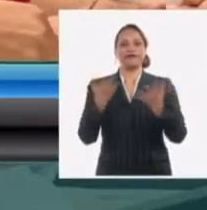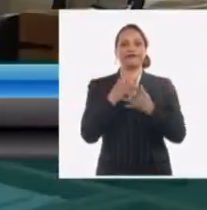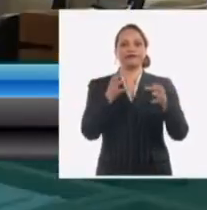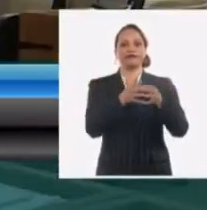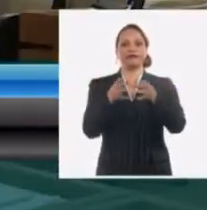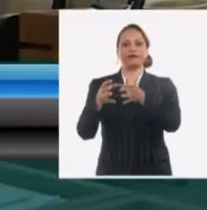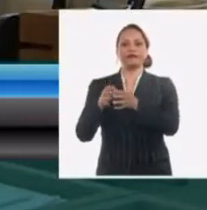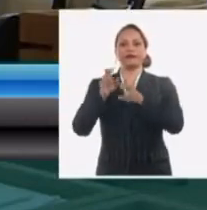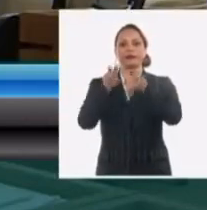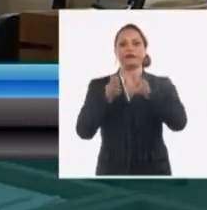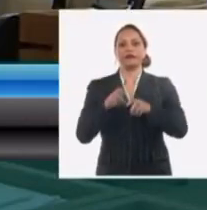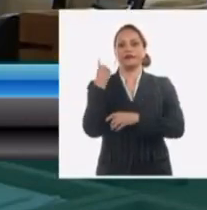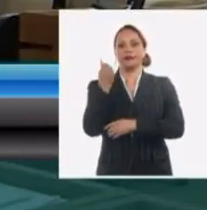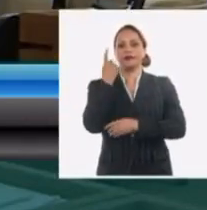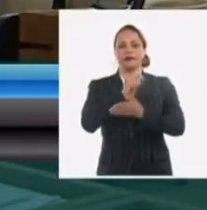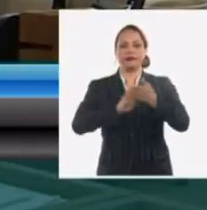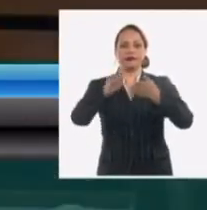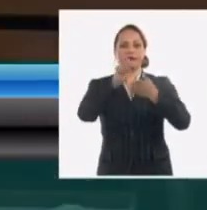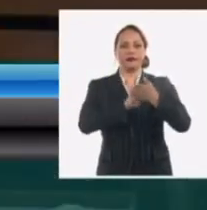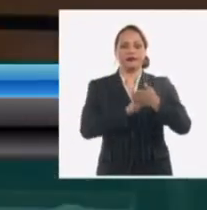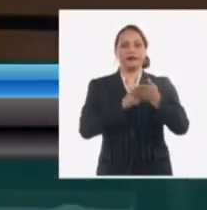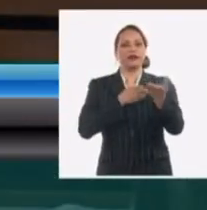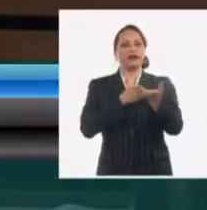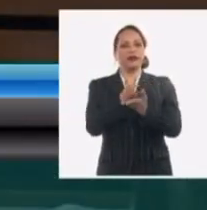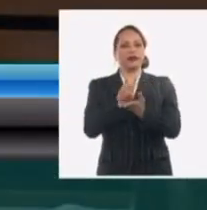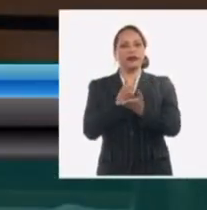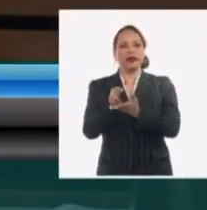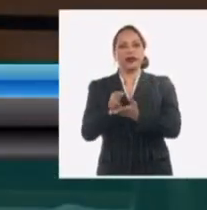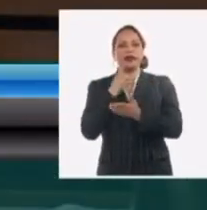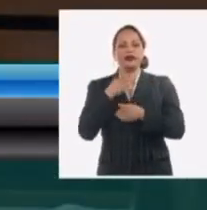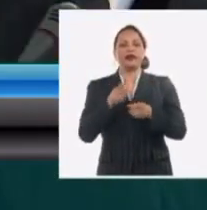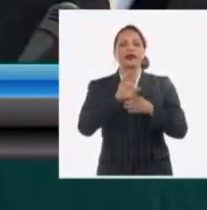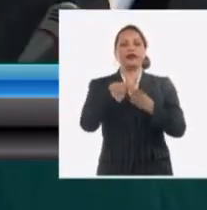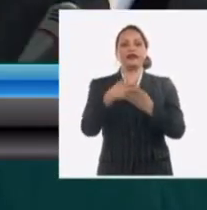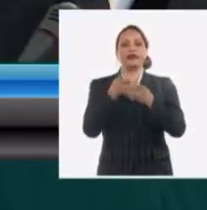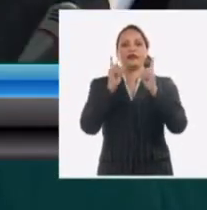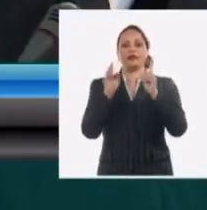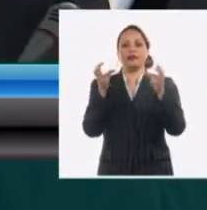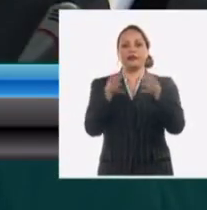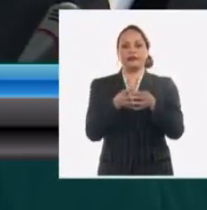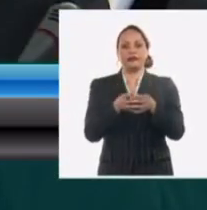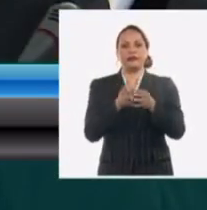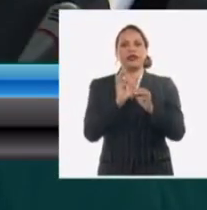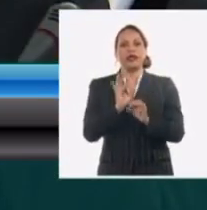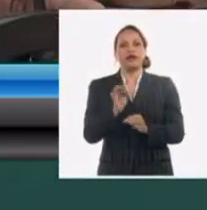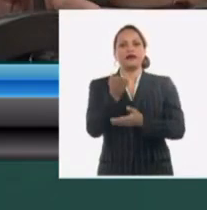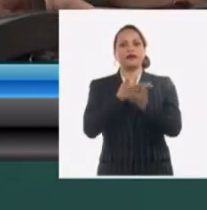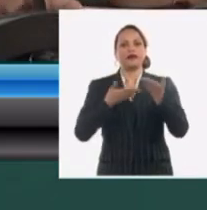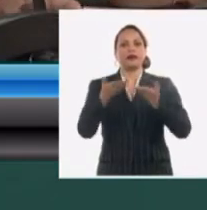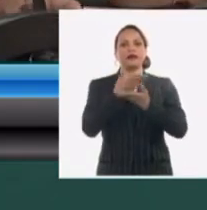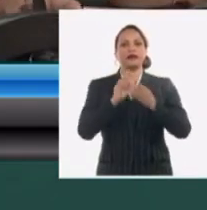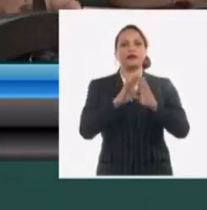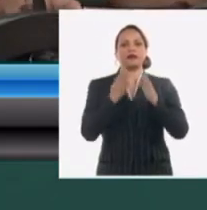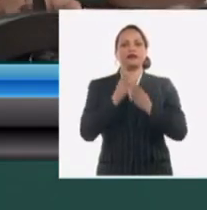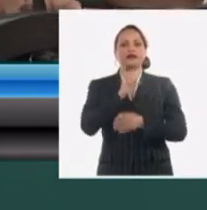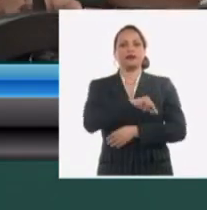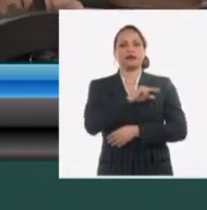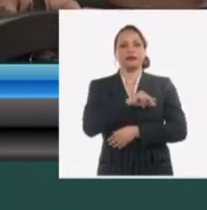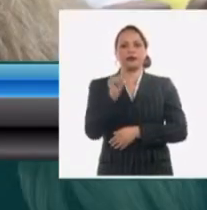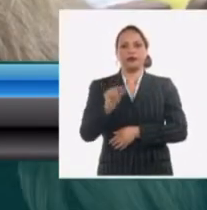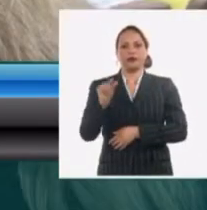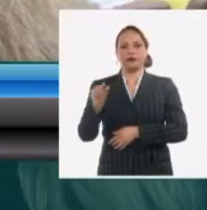Permanentes de la Asamblea Nacional del Poder Popular continuaron hoy sus sesiones. Temas de nuestra realidad fueron debatidos por los diputados.